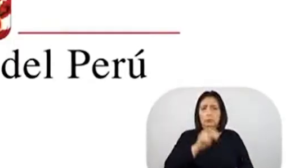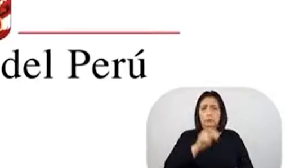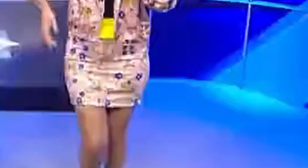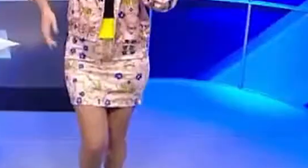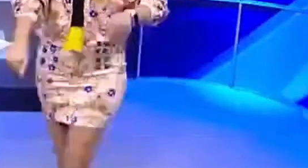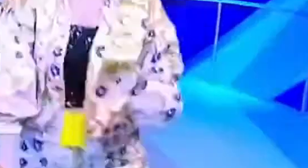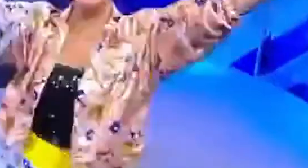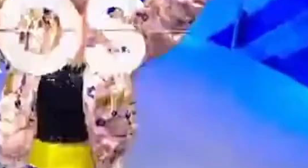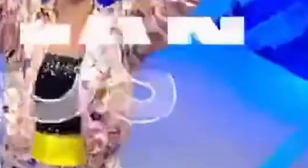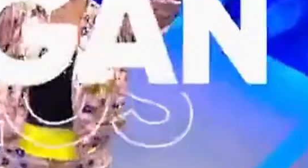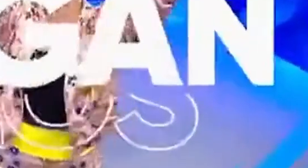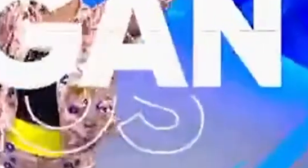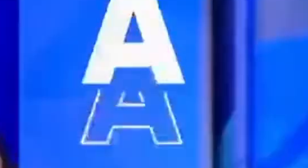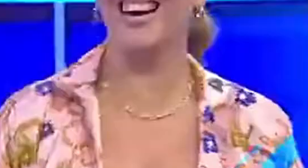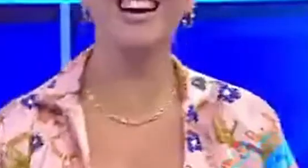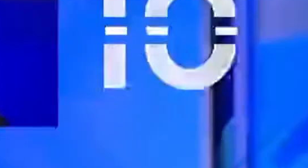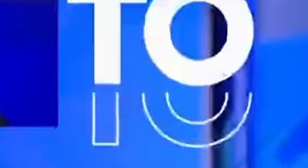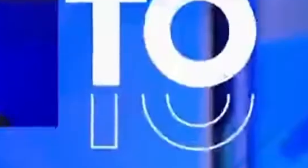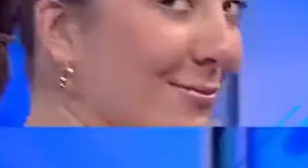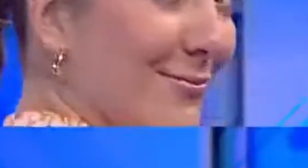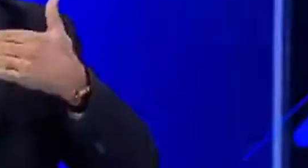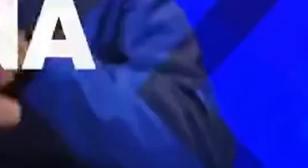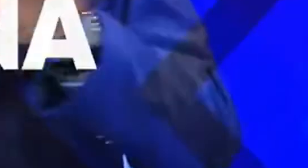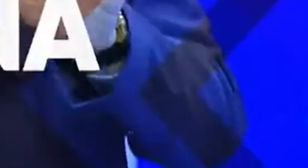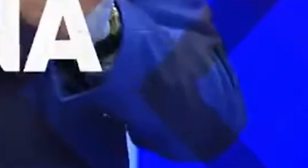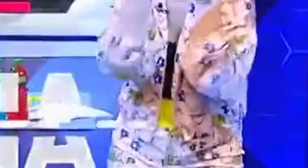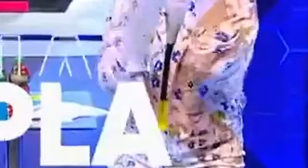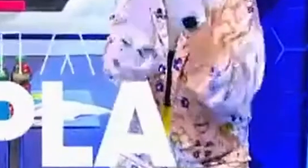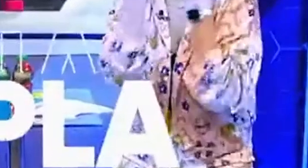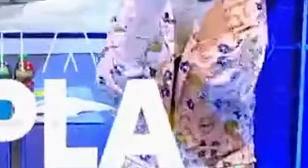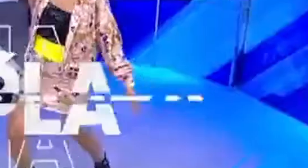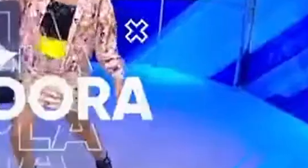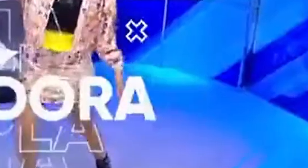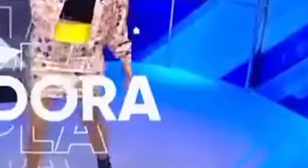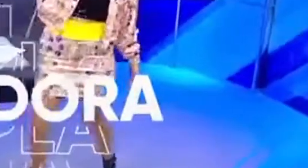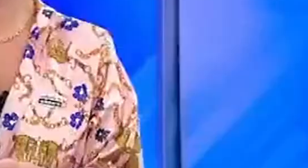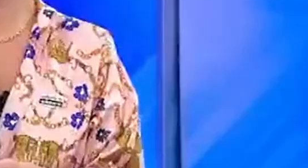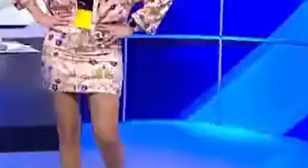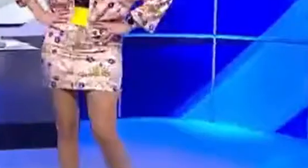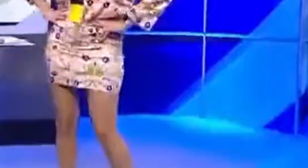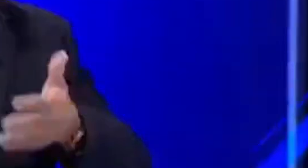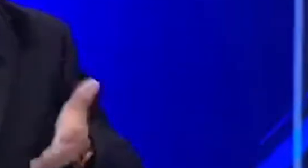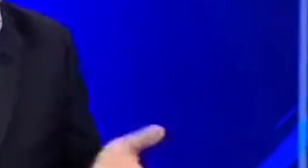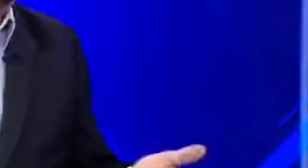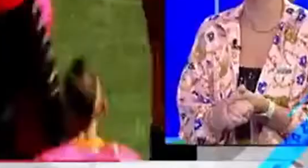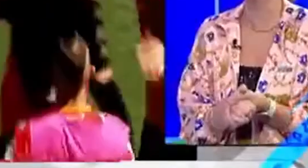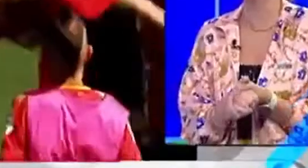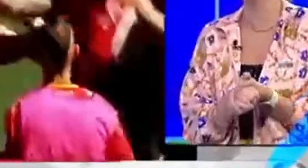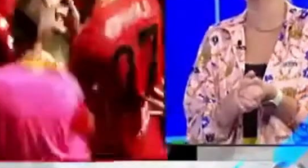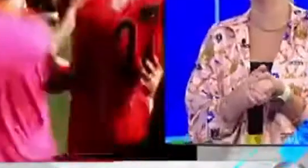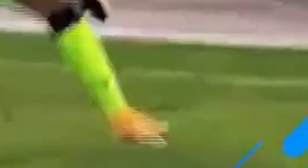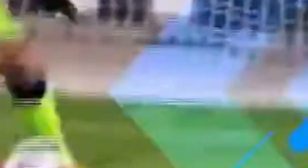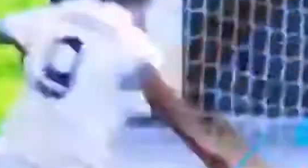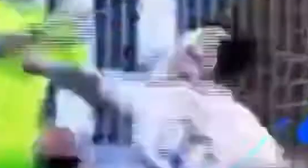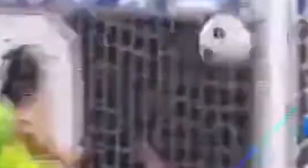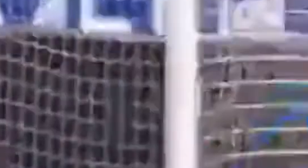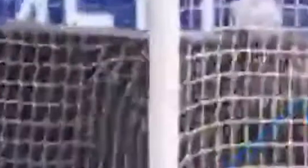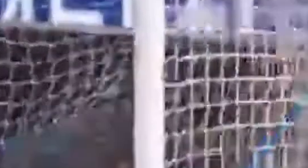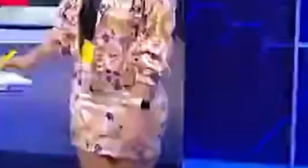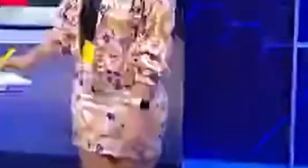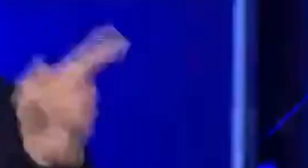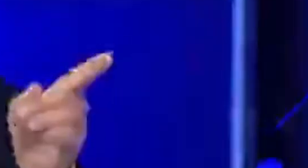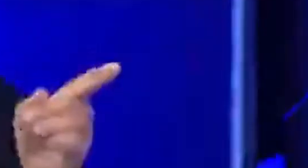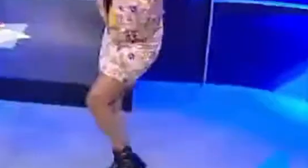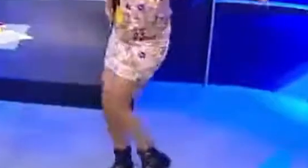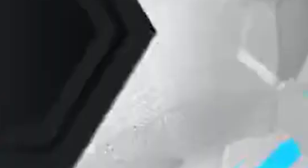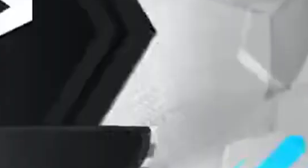Perú. Juegan a dos toques, porque son una dupla ganadora. Saben cómo entretener e informar del deporte.